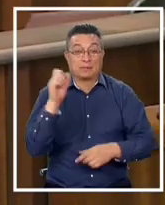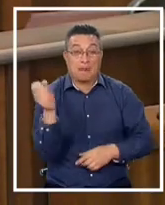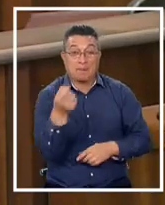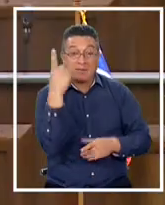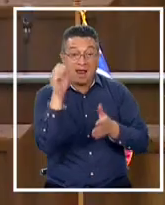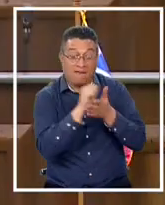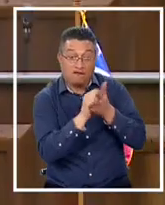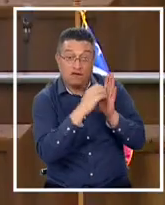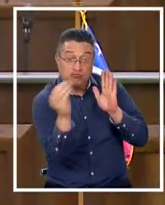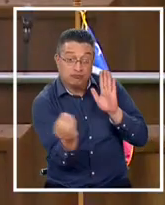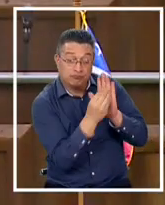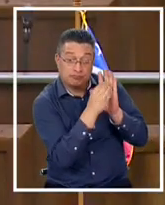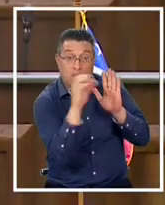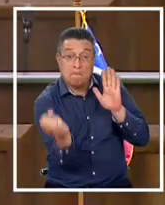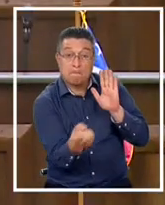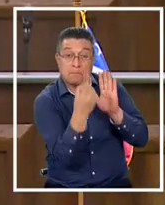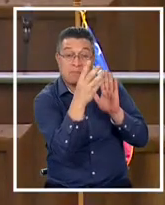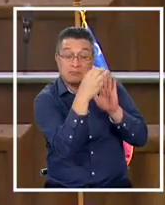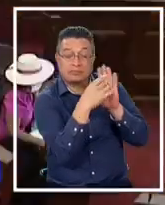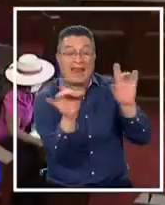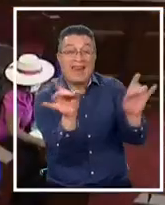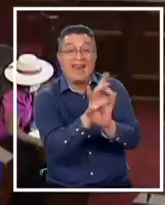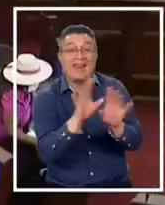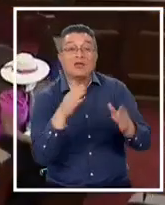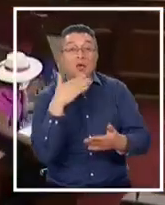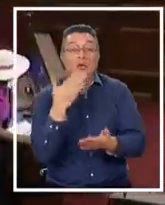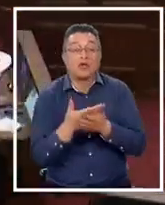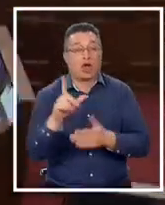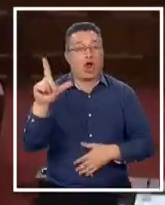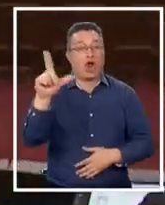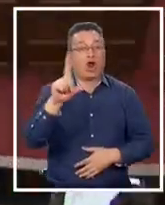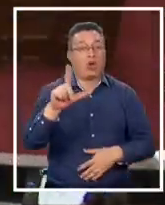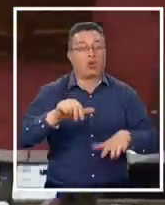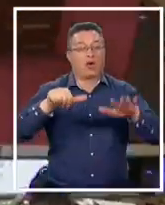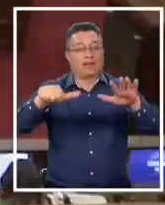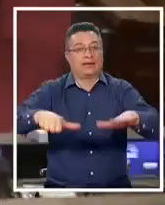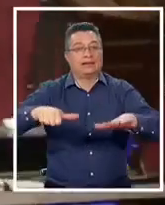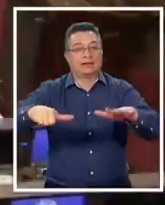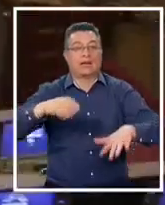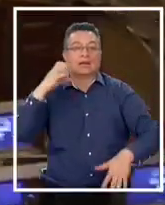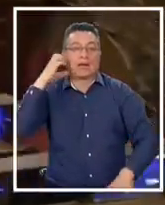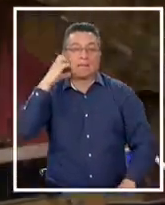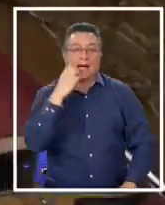borrador de nueva Constitución debe estar listo el lunes 16 de mayo.